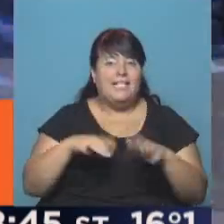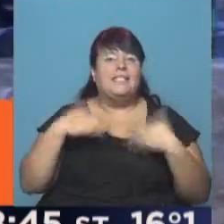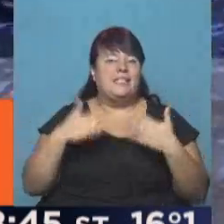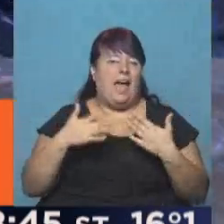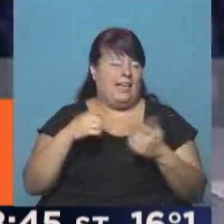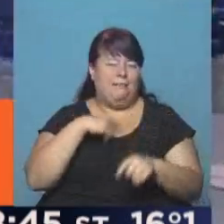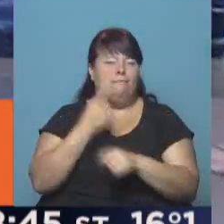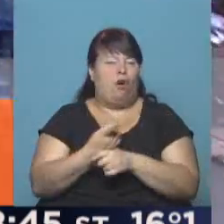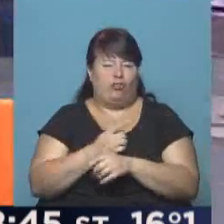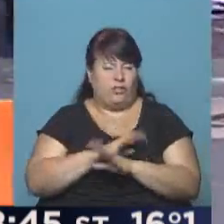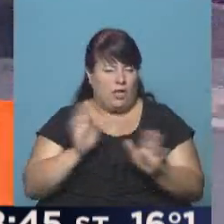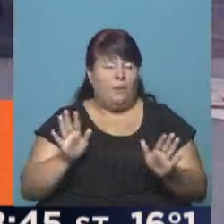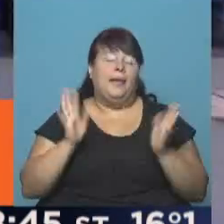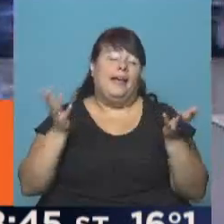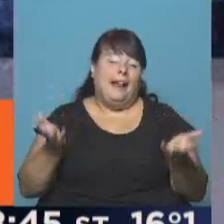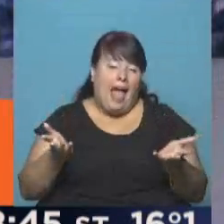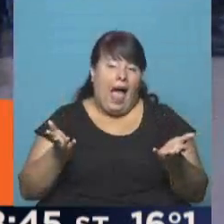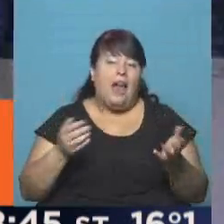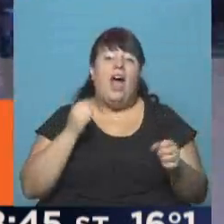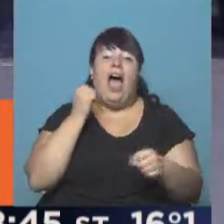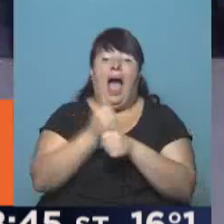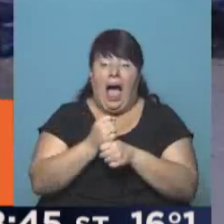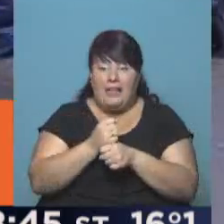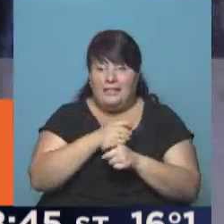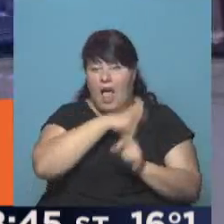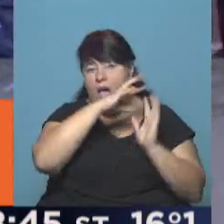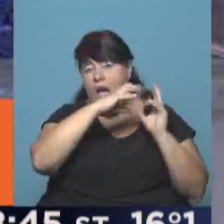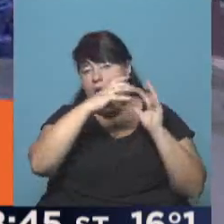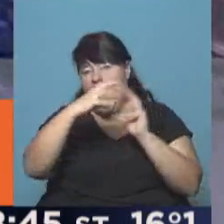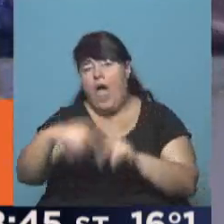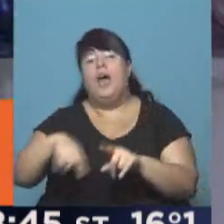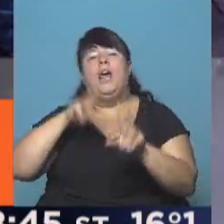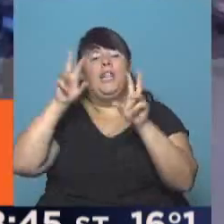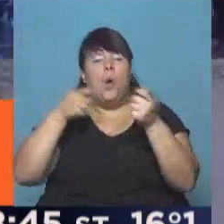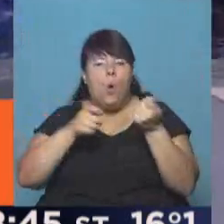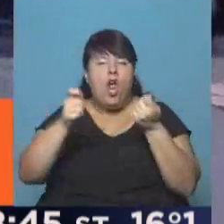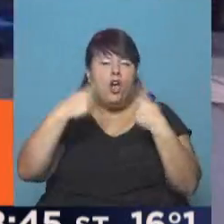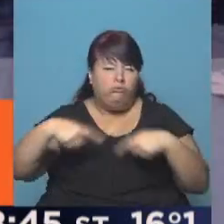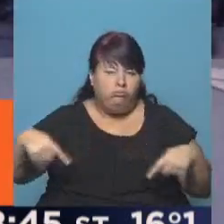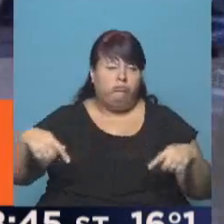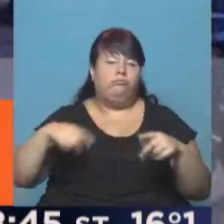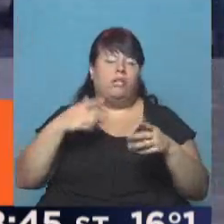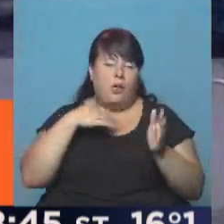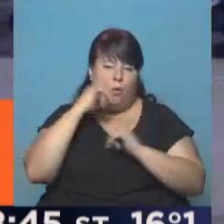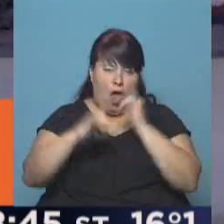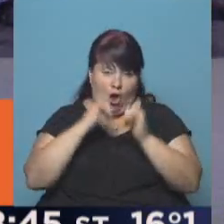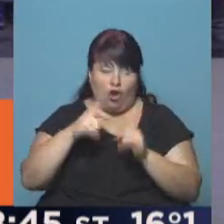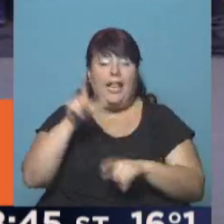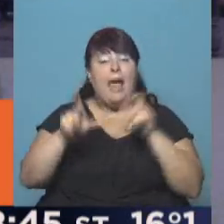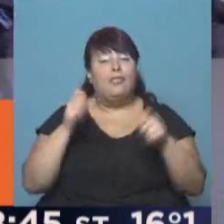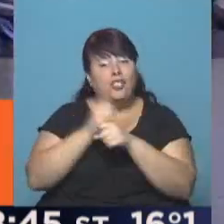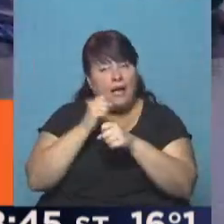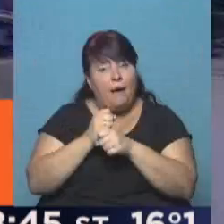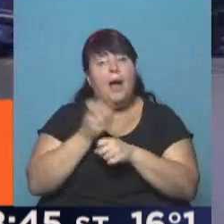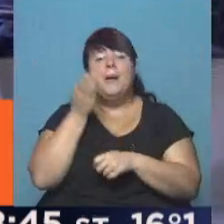inviables pero claro hasta llegar a este punto hubo cuestiones judiciales que podemos repasar porque los trabajadores